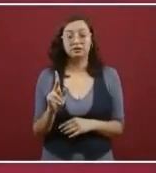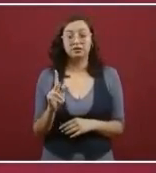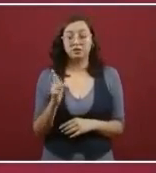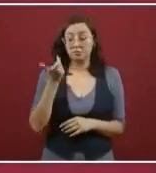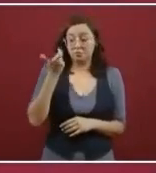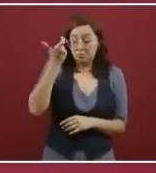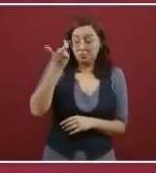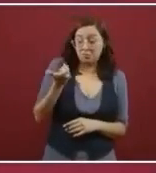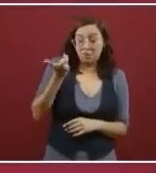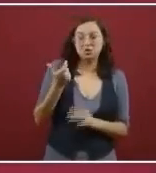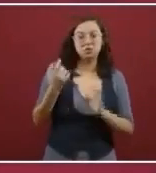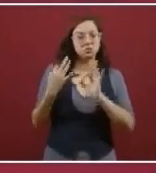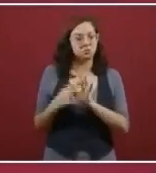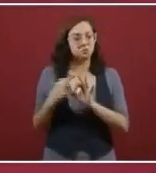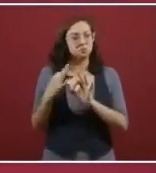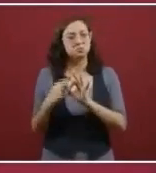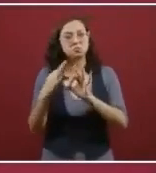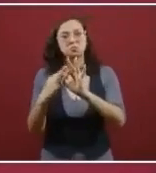peso está bien